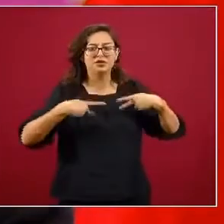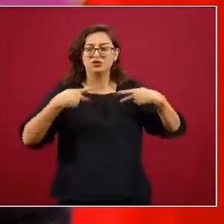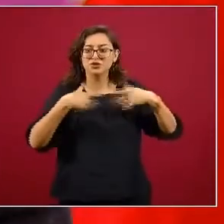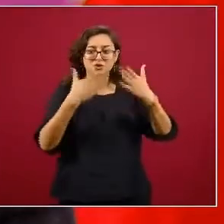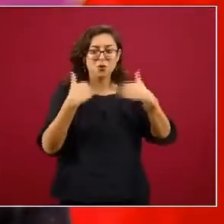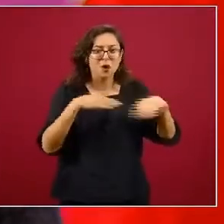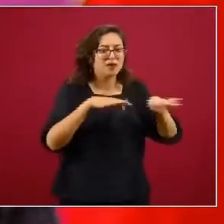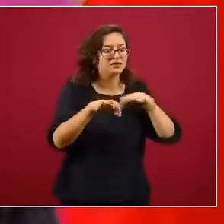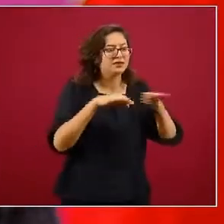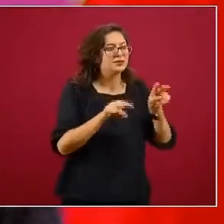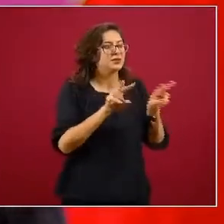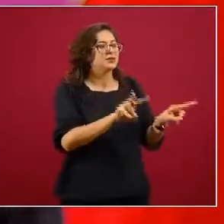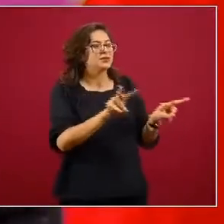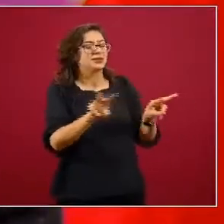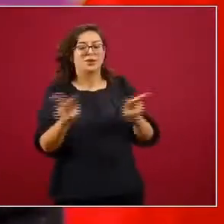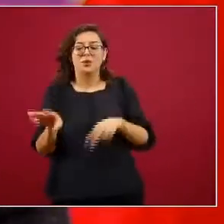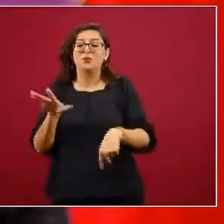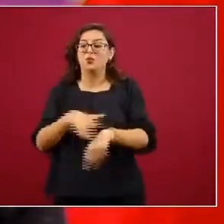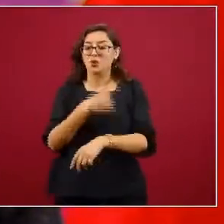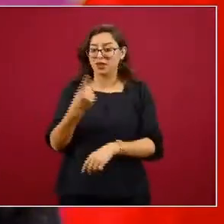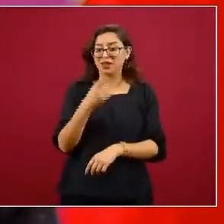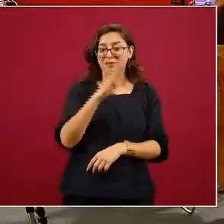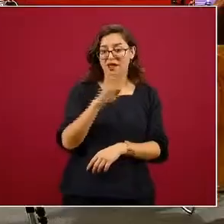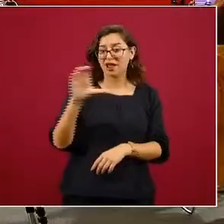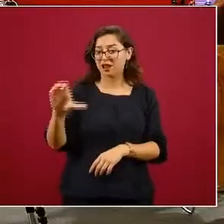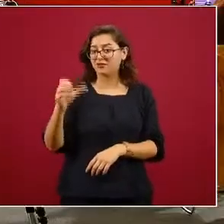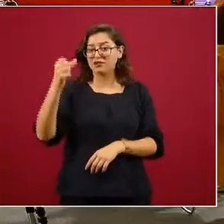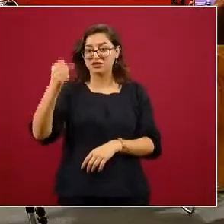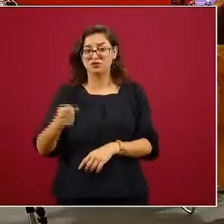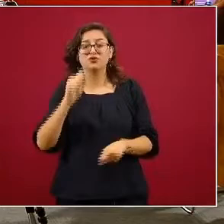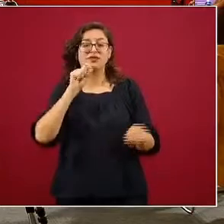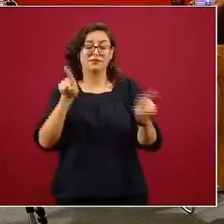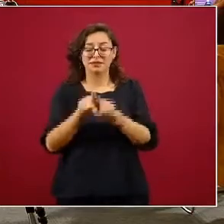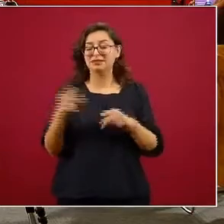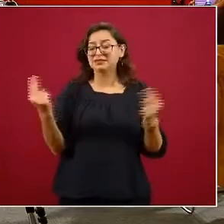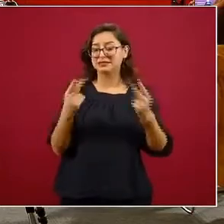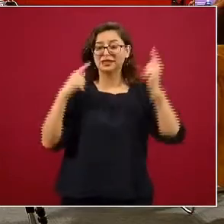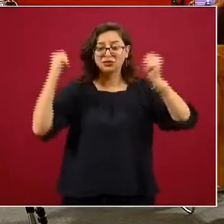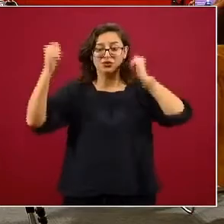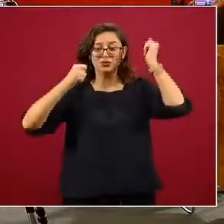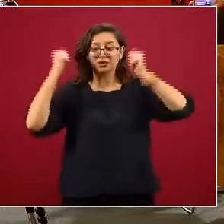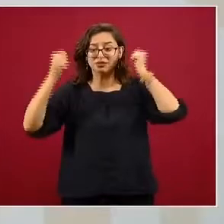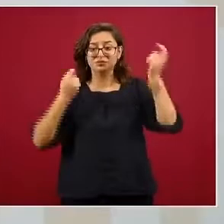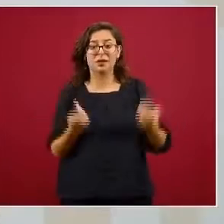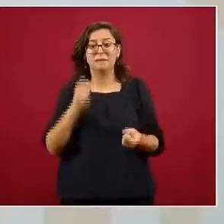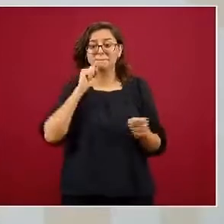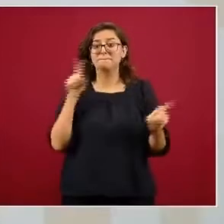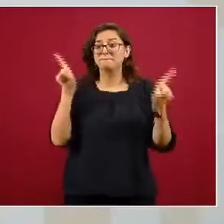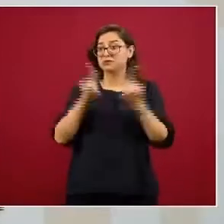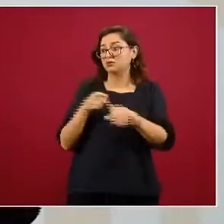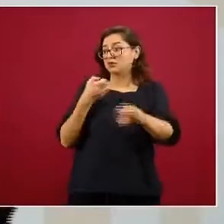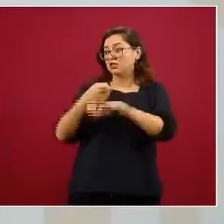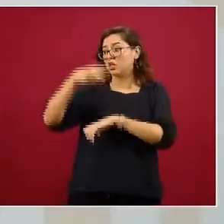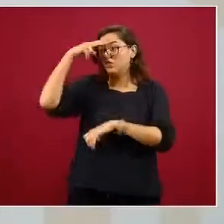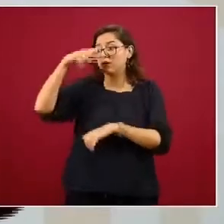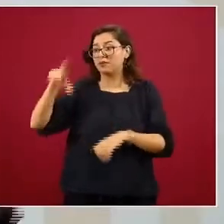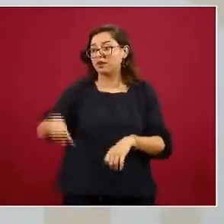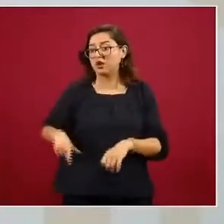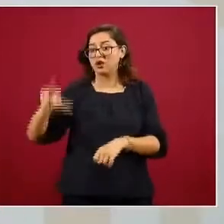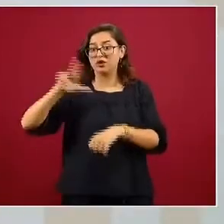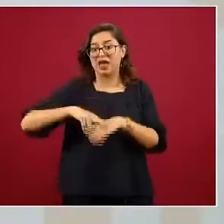porque también Baja California Sur depende de la industria turística. De un gobernador del Mazo, que es partícipe de la